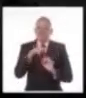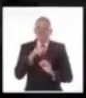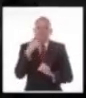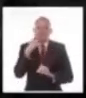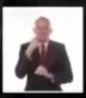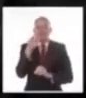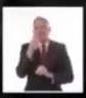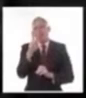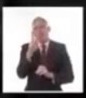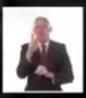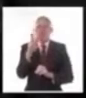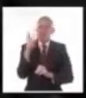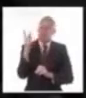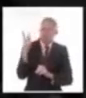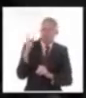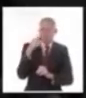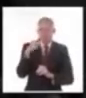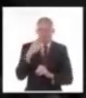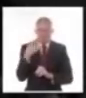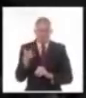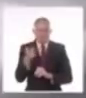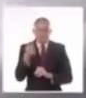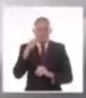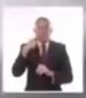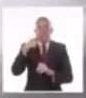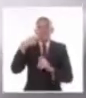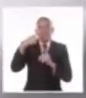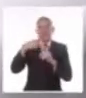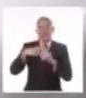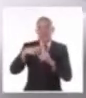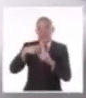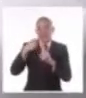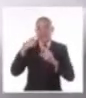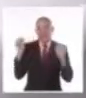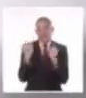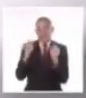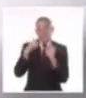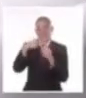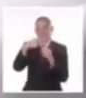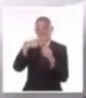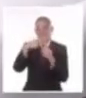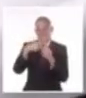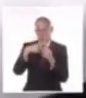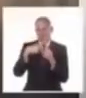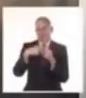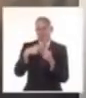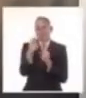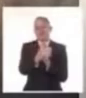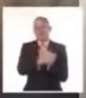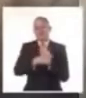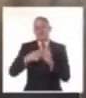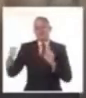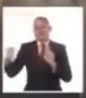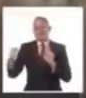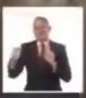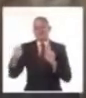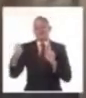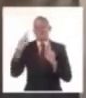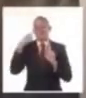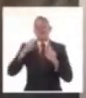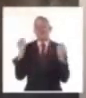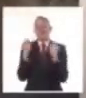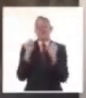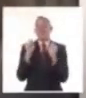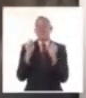que podría indicar la operatoria de los implicados. En 2 horas. Cámaras de videoprotección aledañas a la entidad también arrojaron movimientos